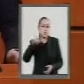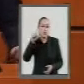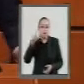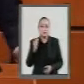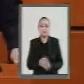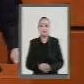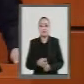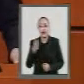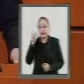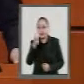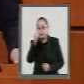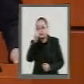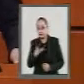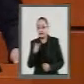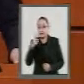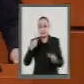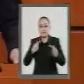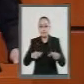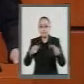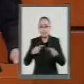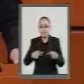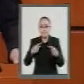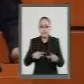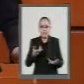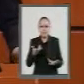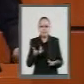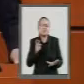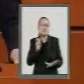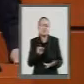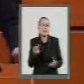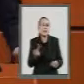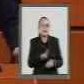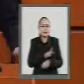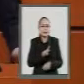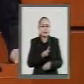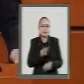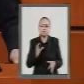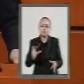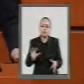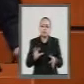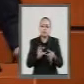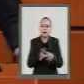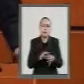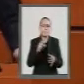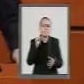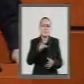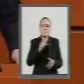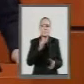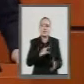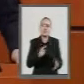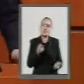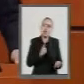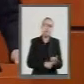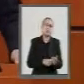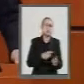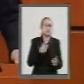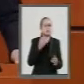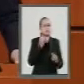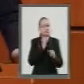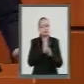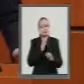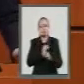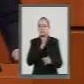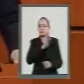una persona que ha caído o ha sucumbido ante el encanto de las redes,